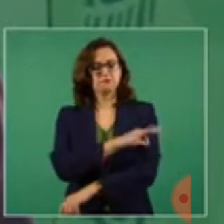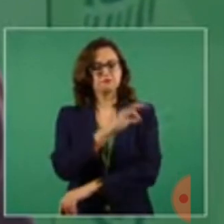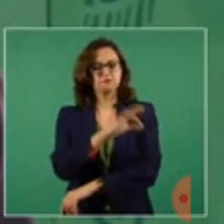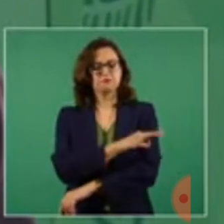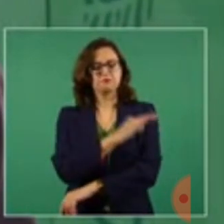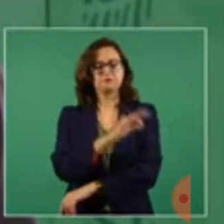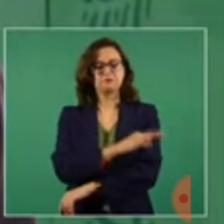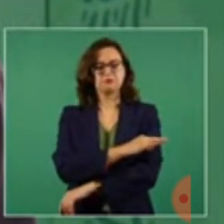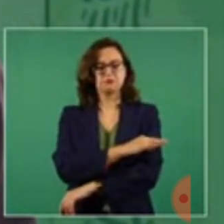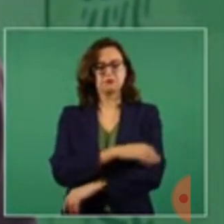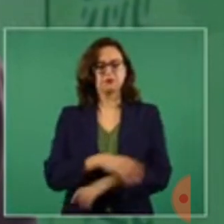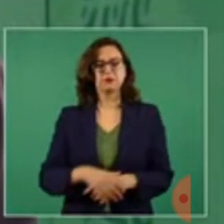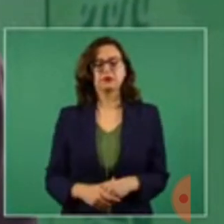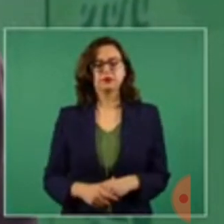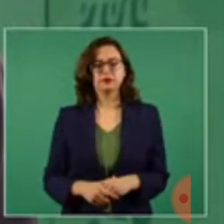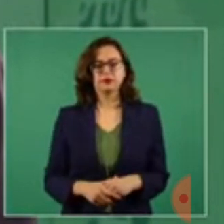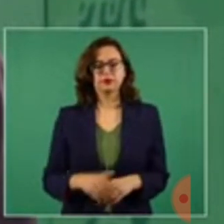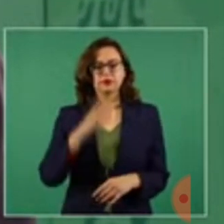promedio.